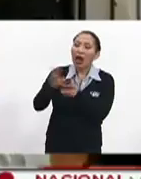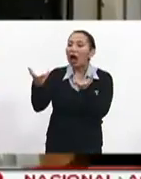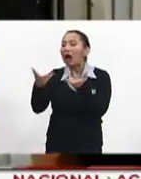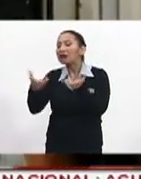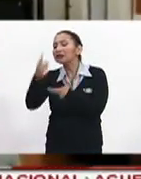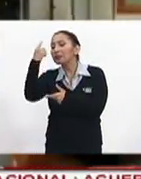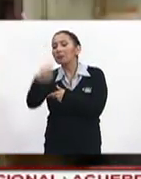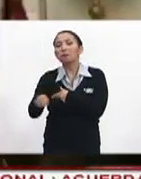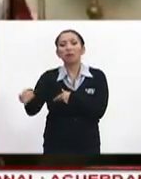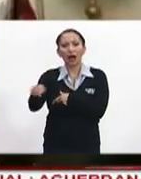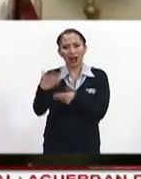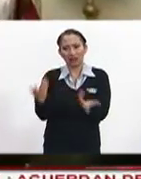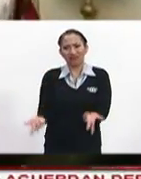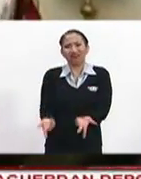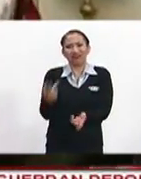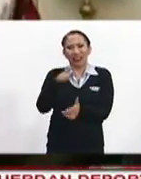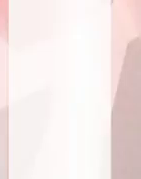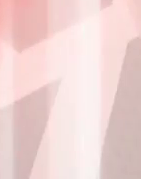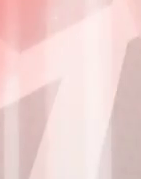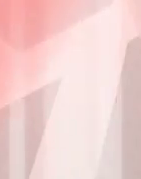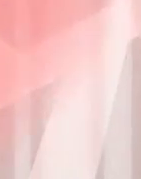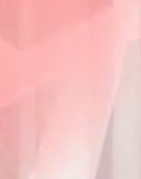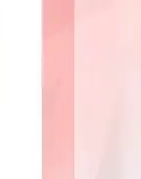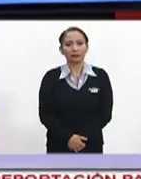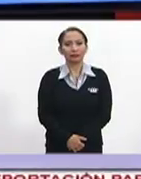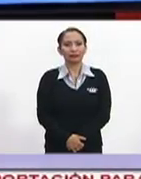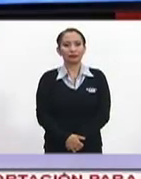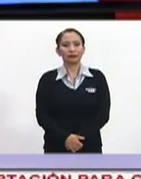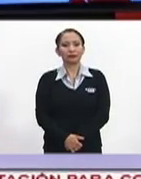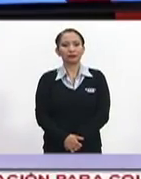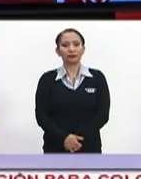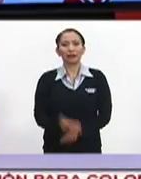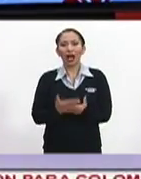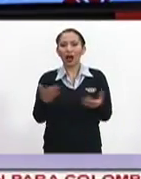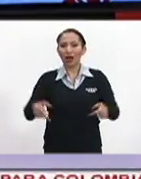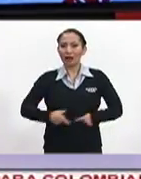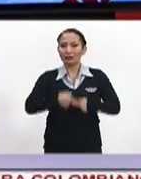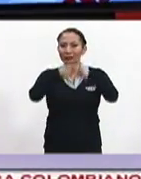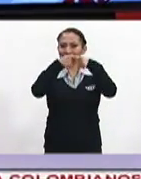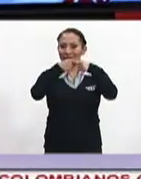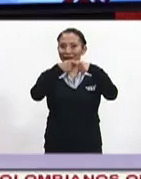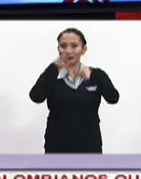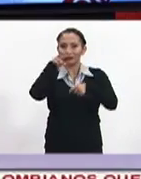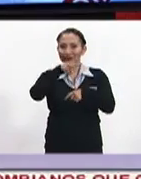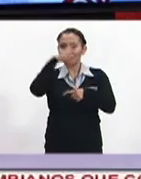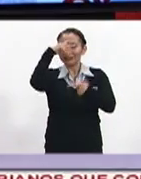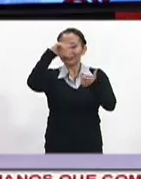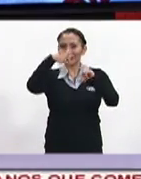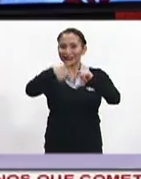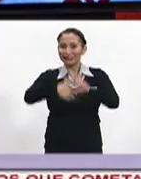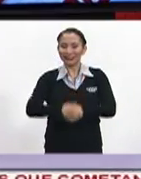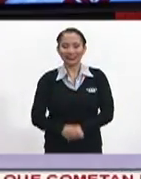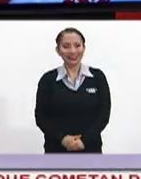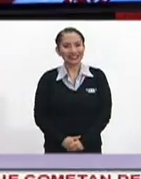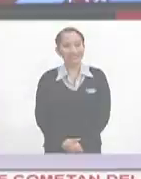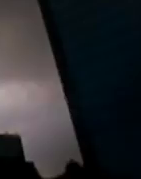se tomarán en el marco de la ley. Vamos a otra pausa. Usted ve México al